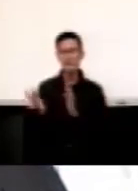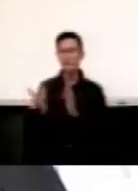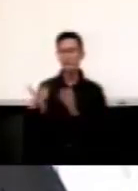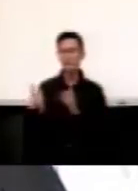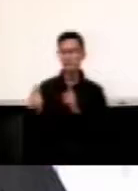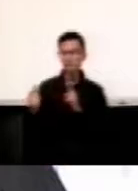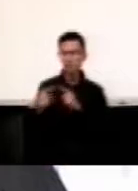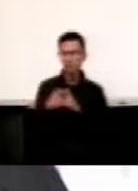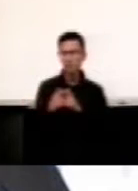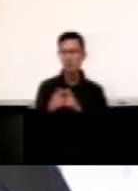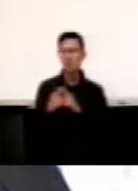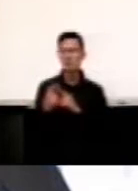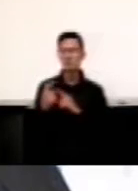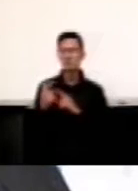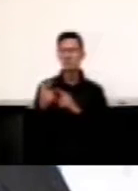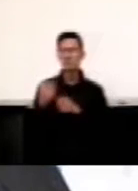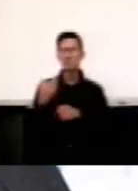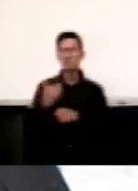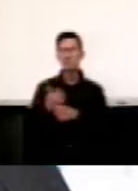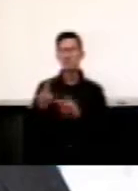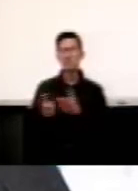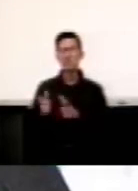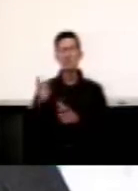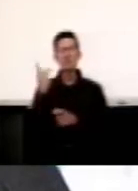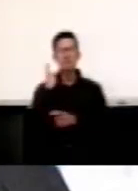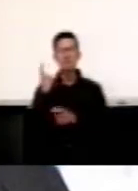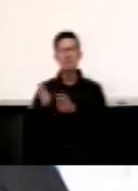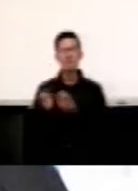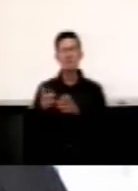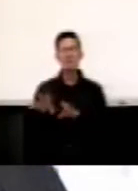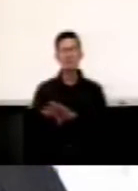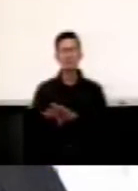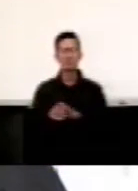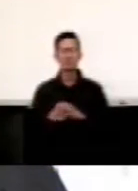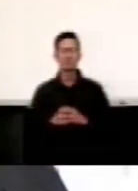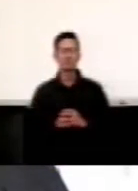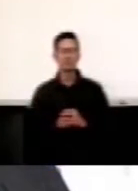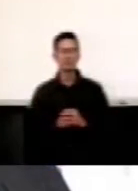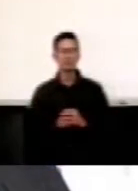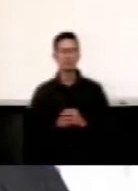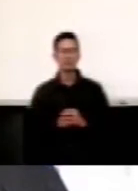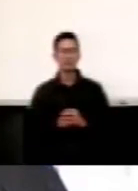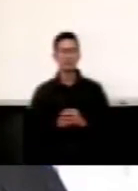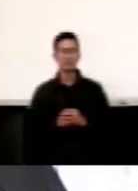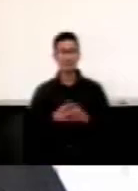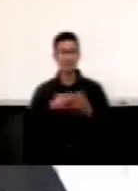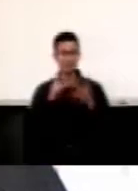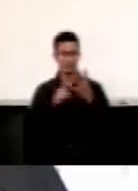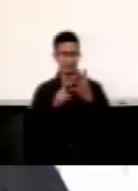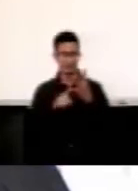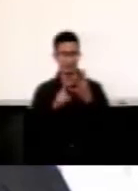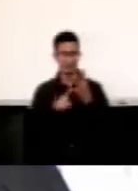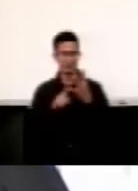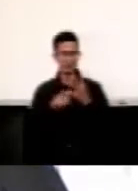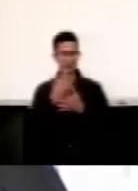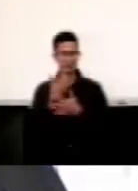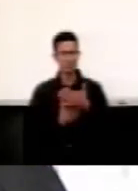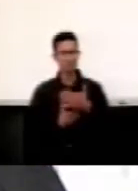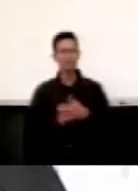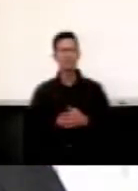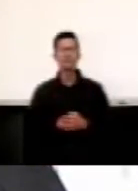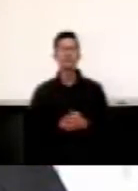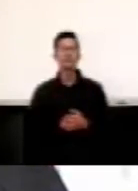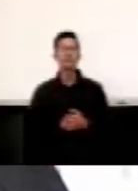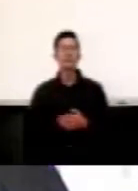partidos políticos como tal. Y bueno, hace también en un cuarto capítulo un planteamiento